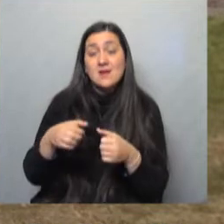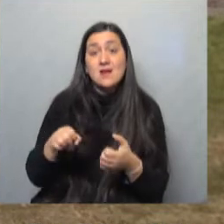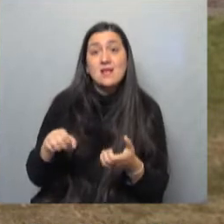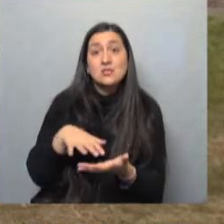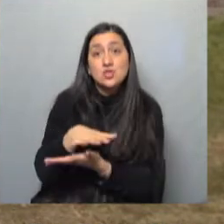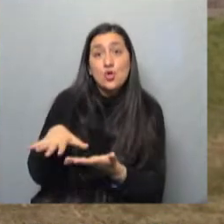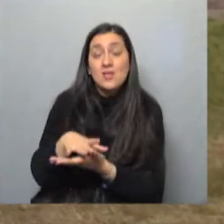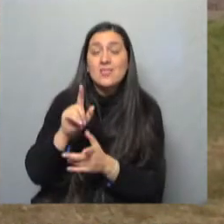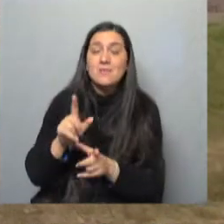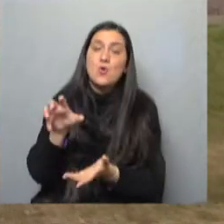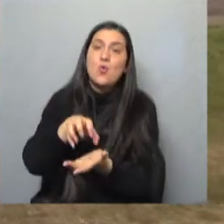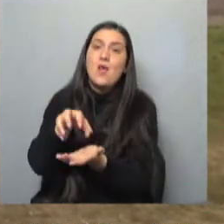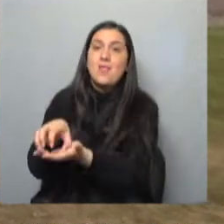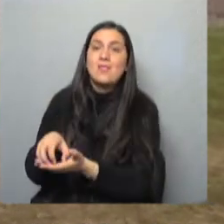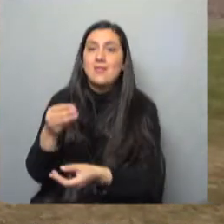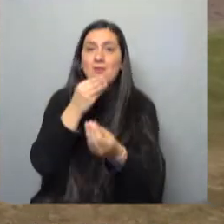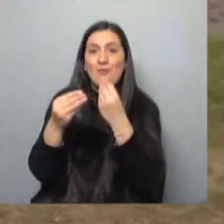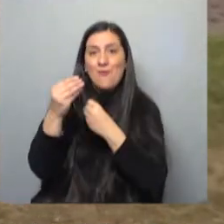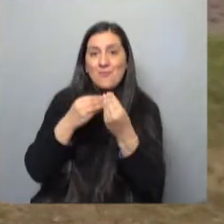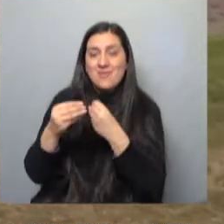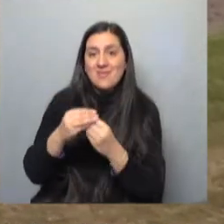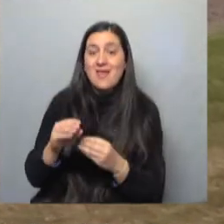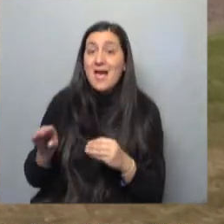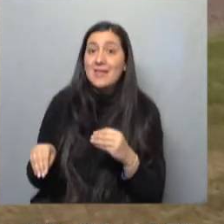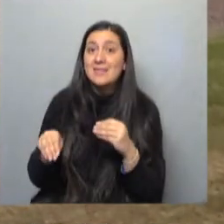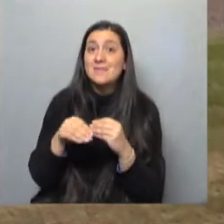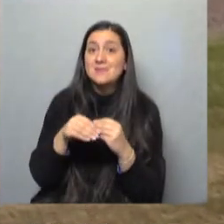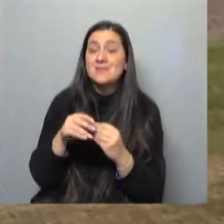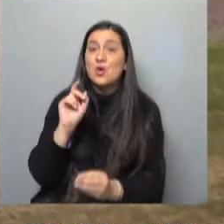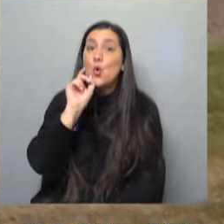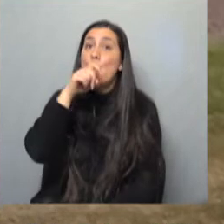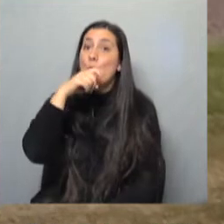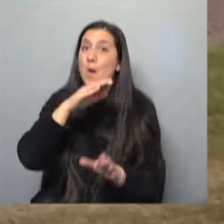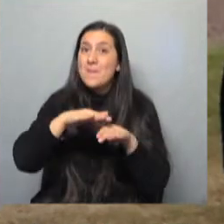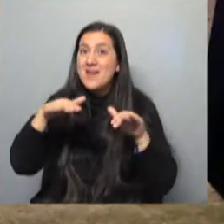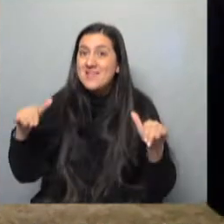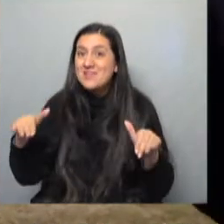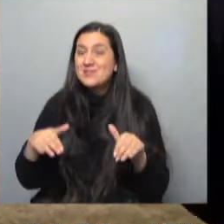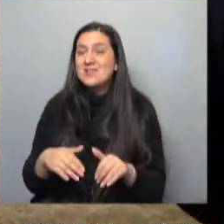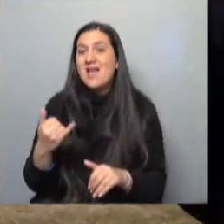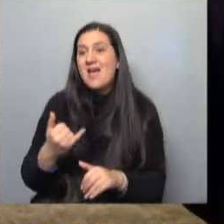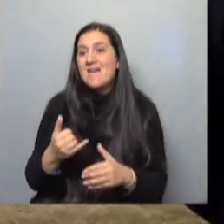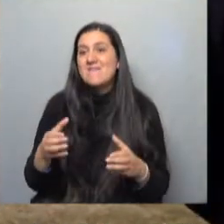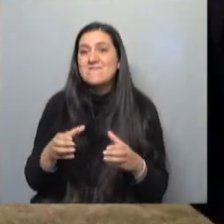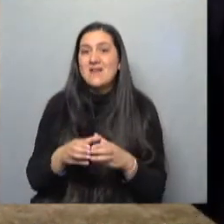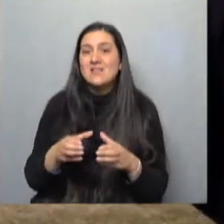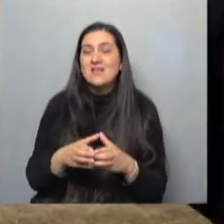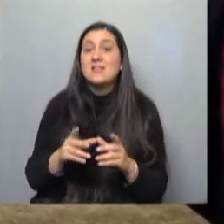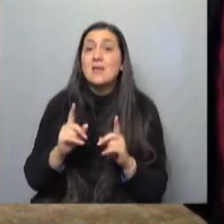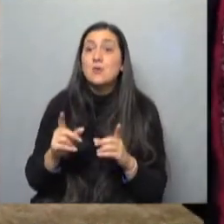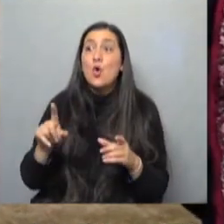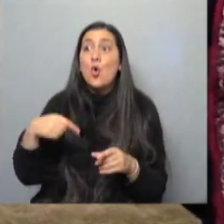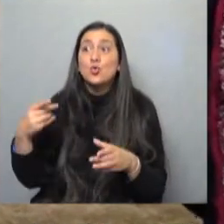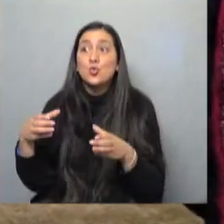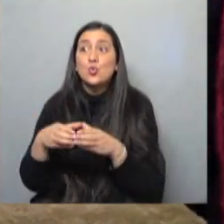puestos gastronómicos y con con esto además de cocoa para niños y niñas hay banda salados que es